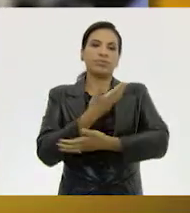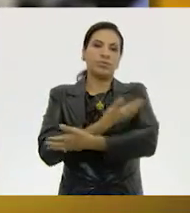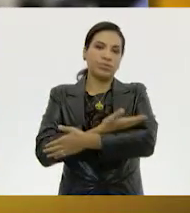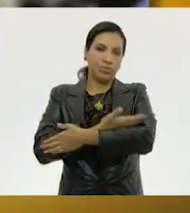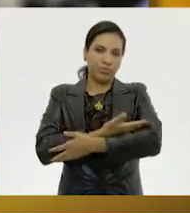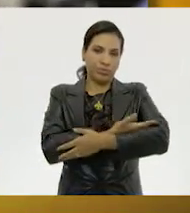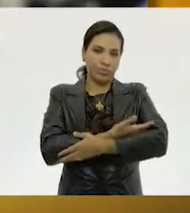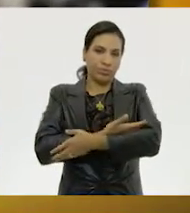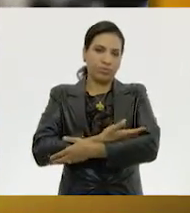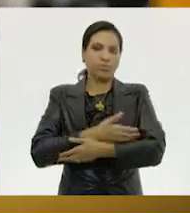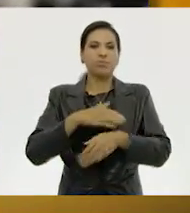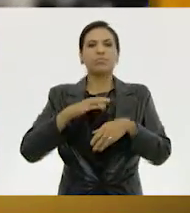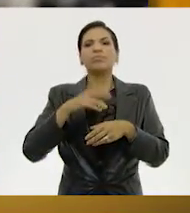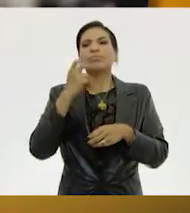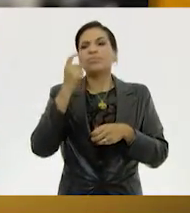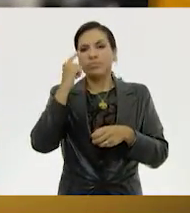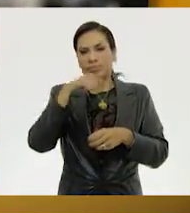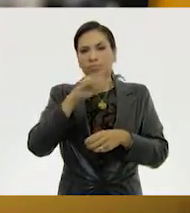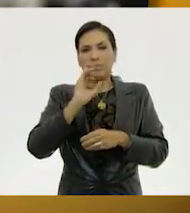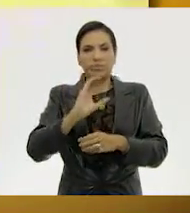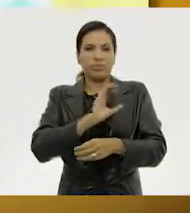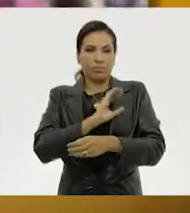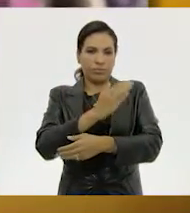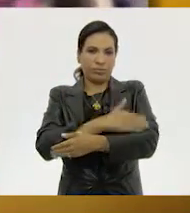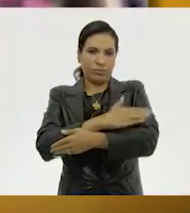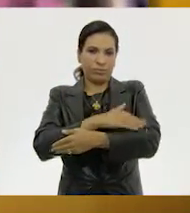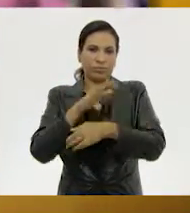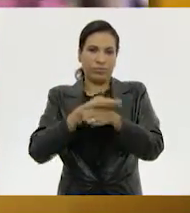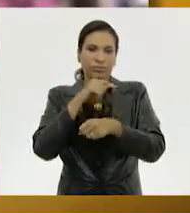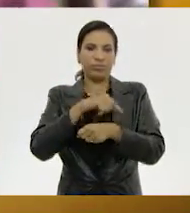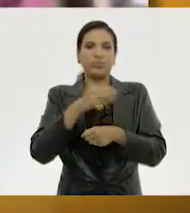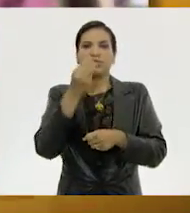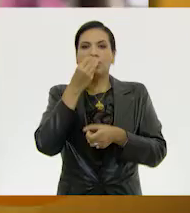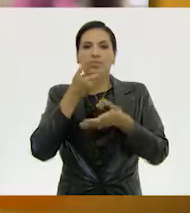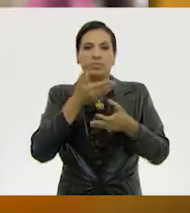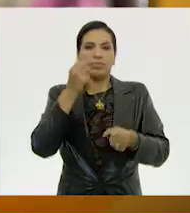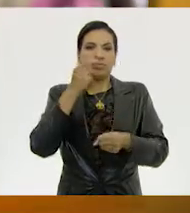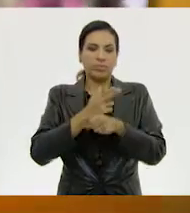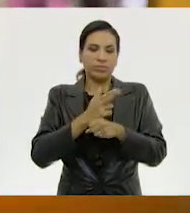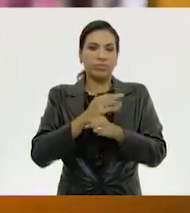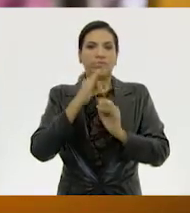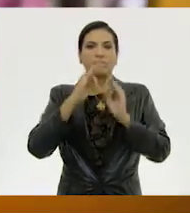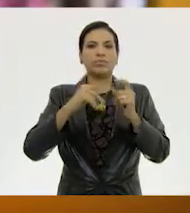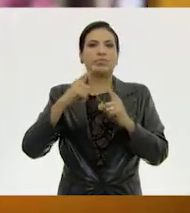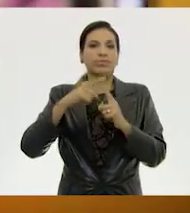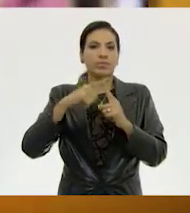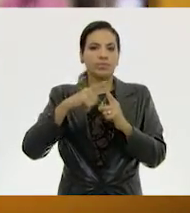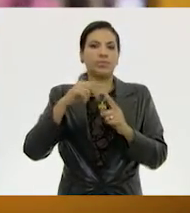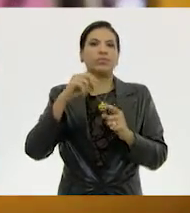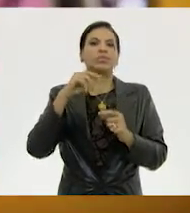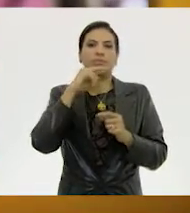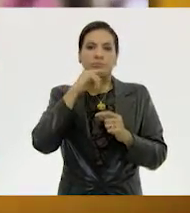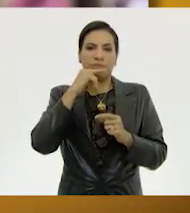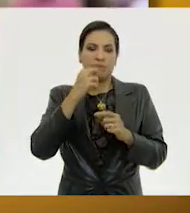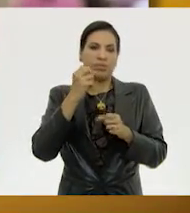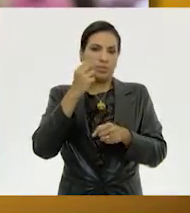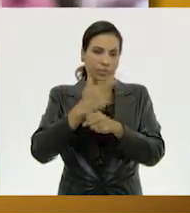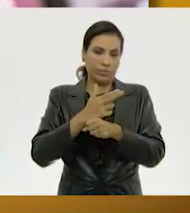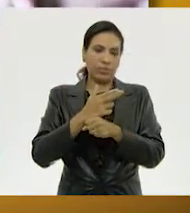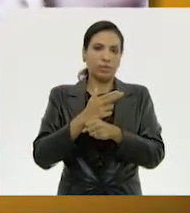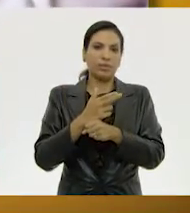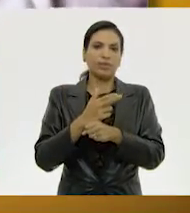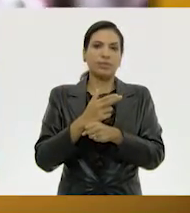arrullarla y más que nada papacharla conmigo. Darles de cenar temprano, hacer la tarea con ellos temprano